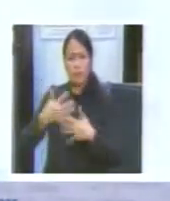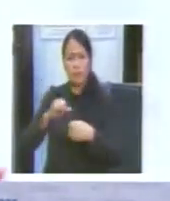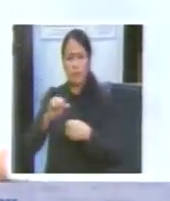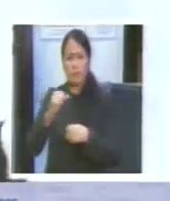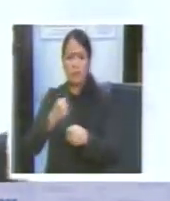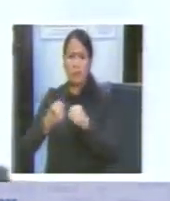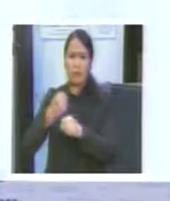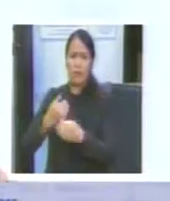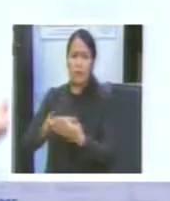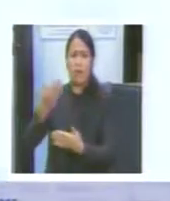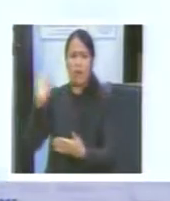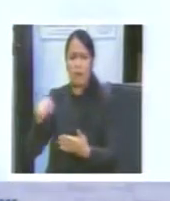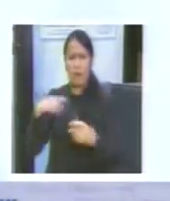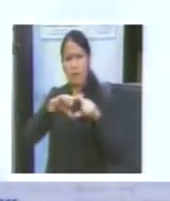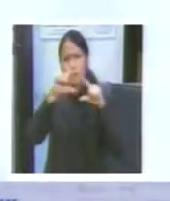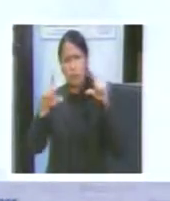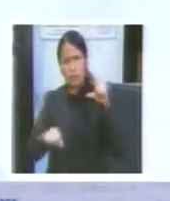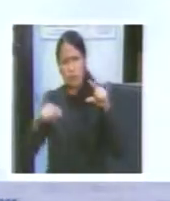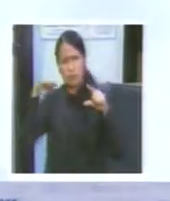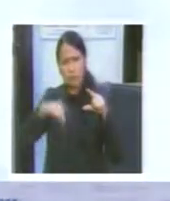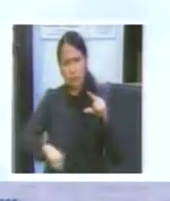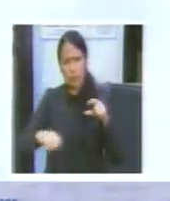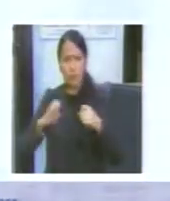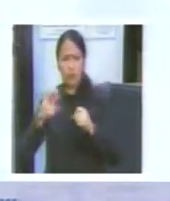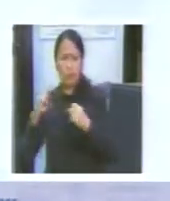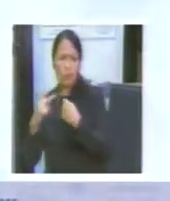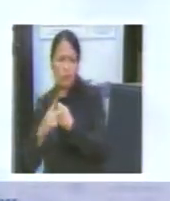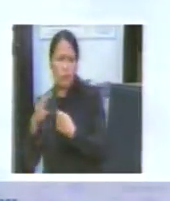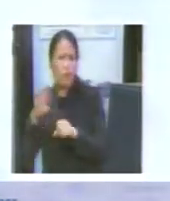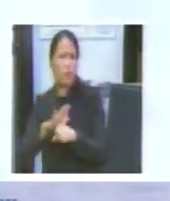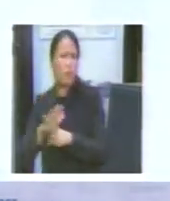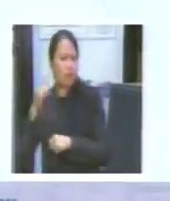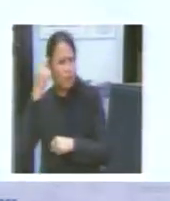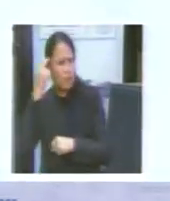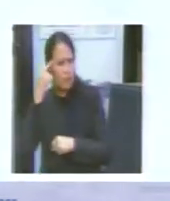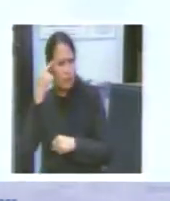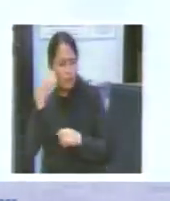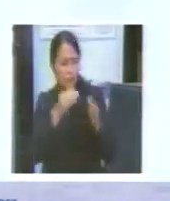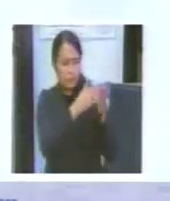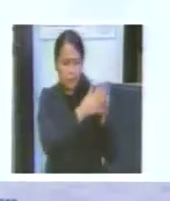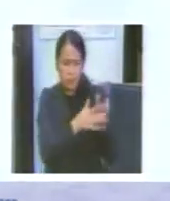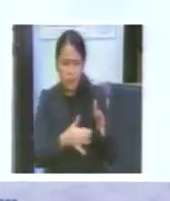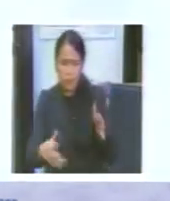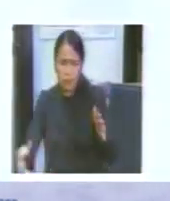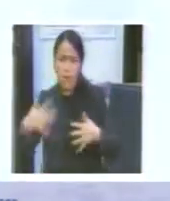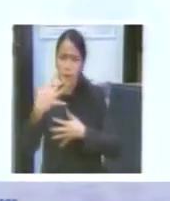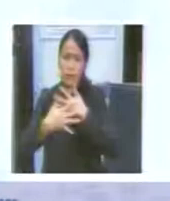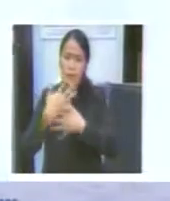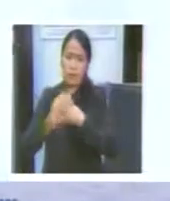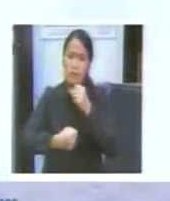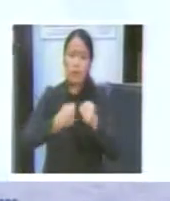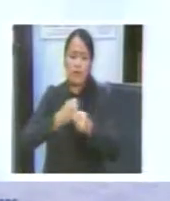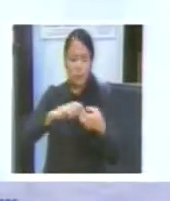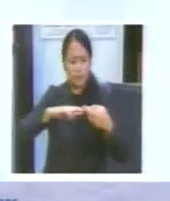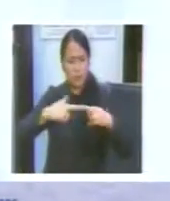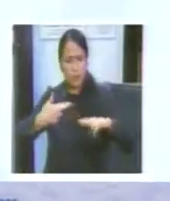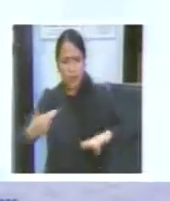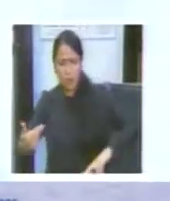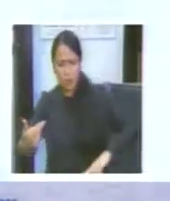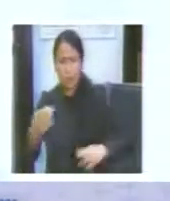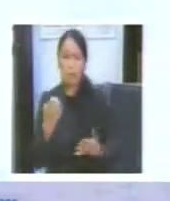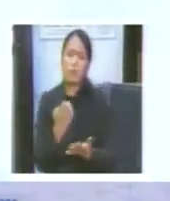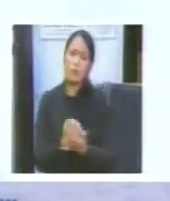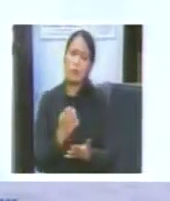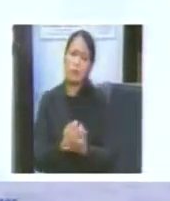lógica, tanto mexicana como europea? En segundo lugar, ¿qué ha pasado estos 15 años con la relación, en particular la relación